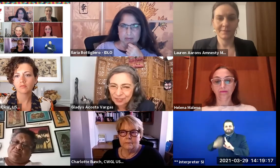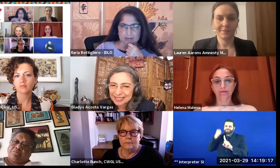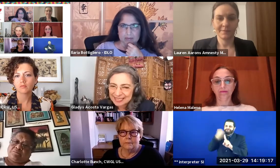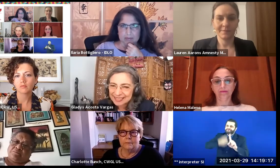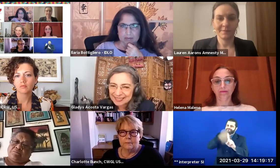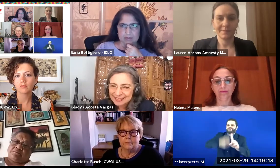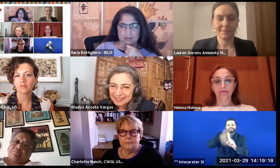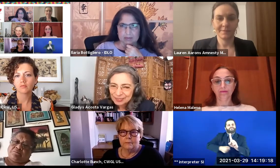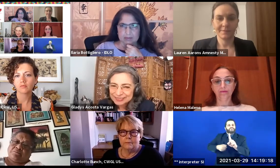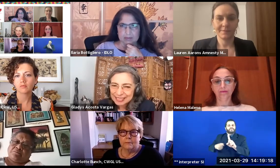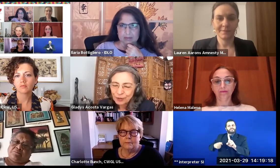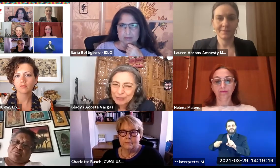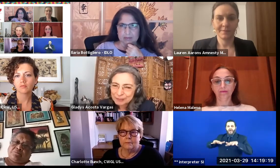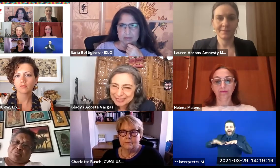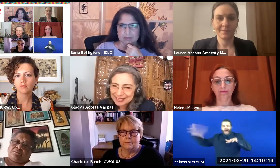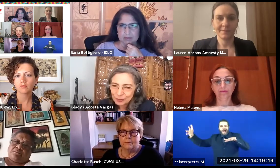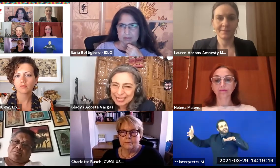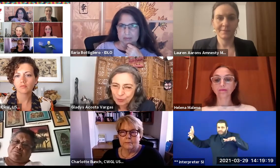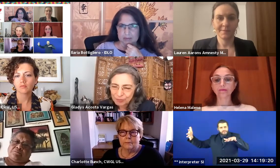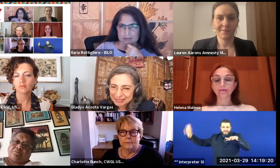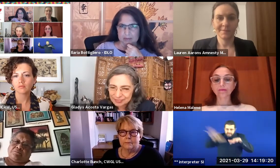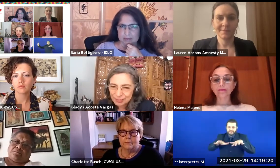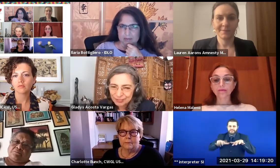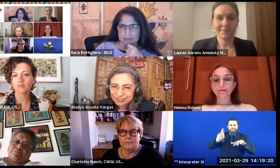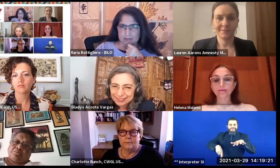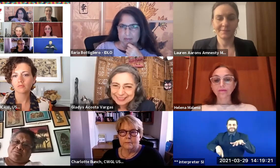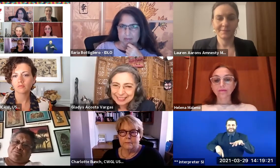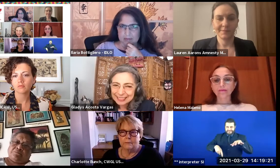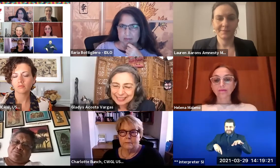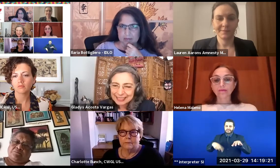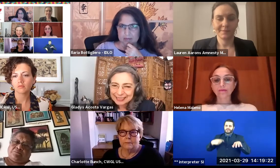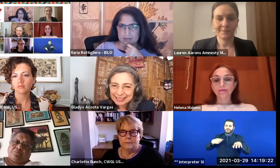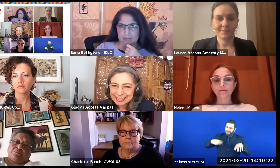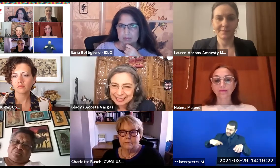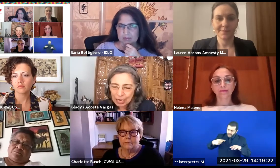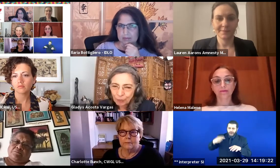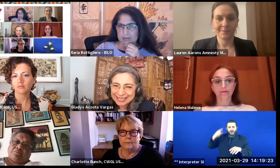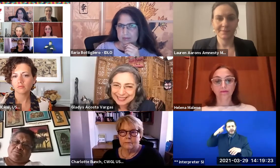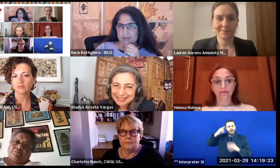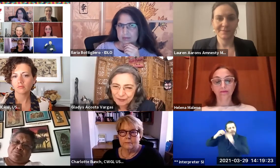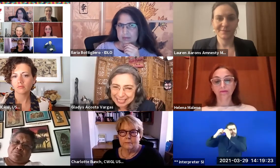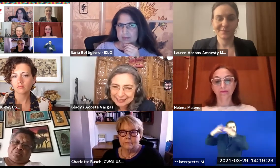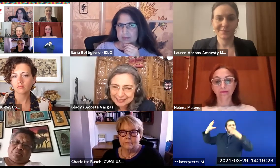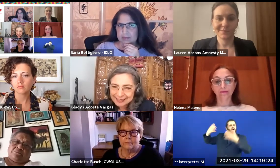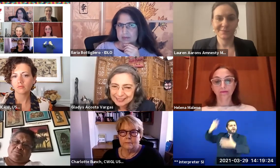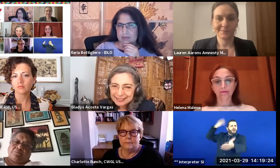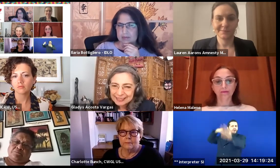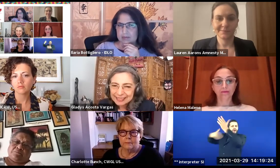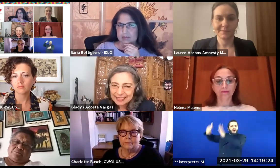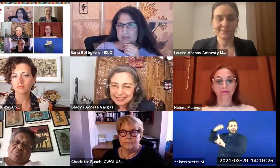riqueza extraordinaria. O sea, nos permiten una comprensión de la humanidad